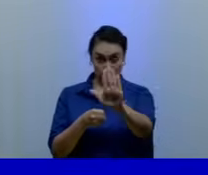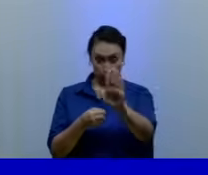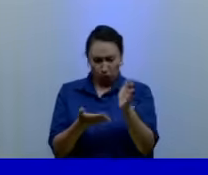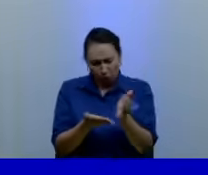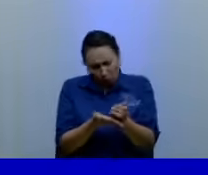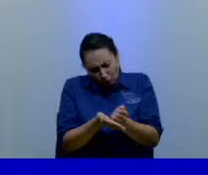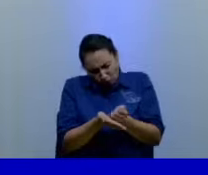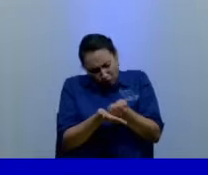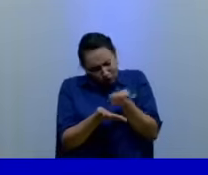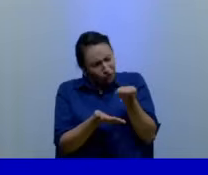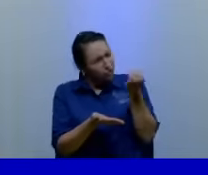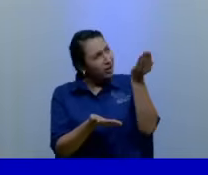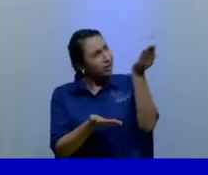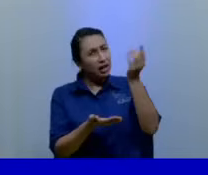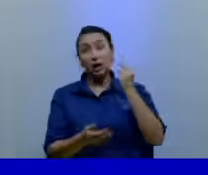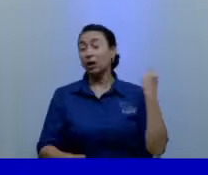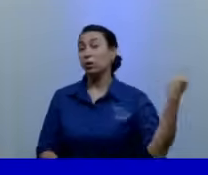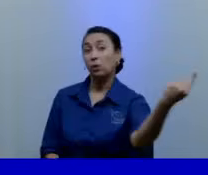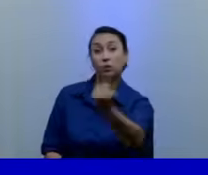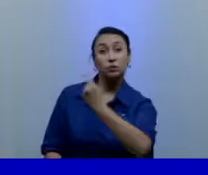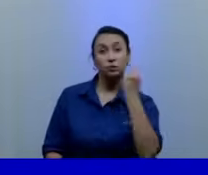Con todas tus ofrendas